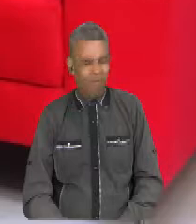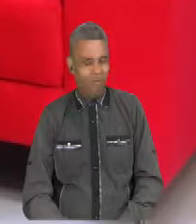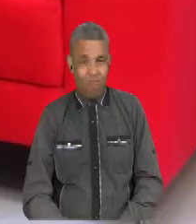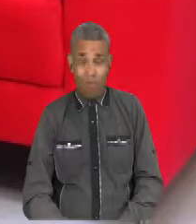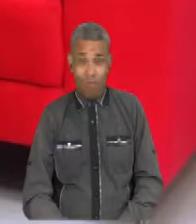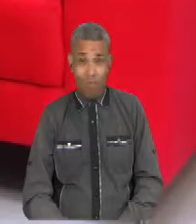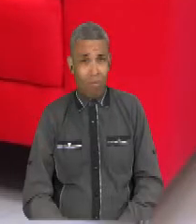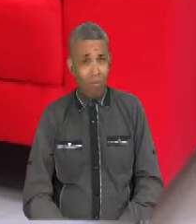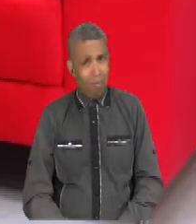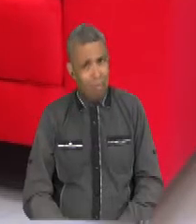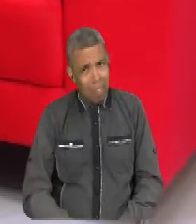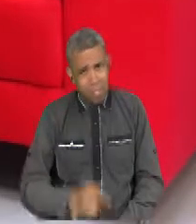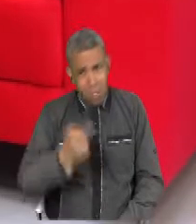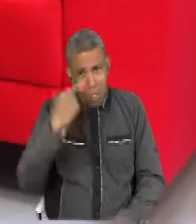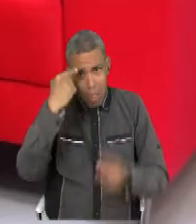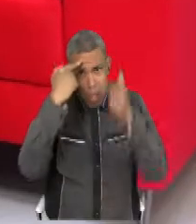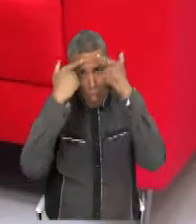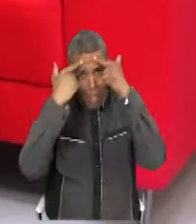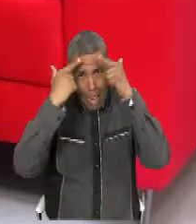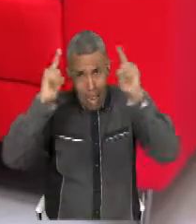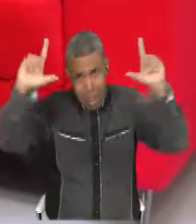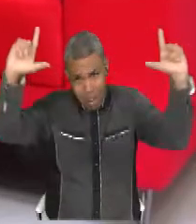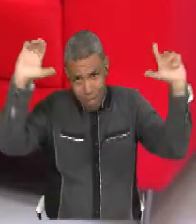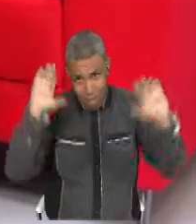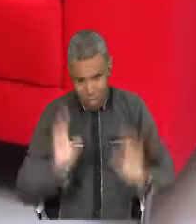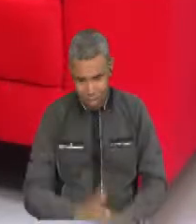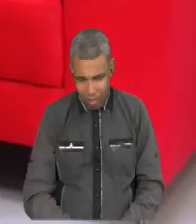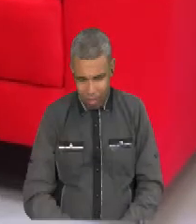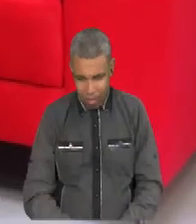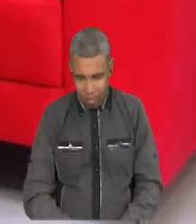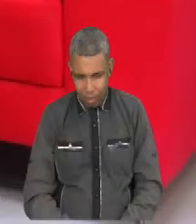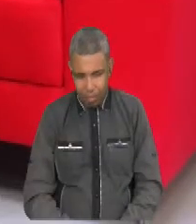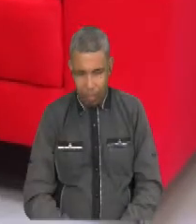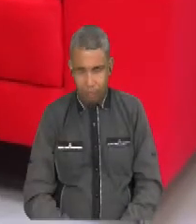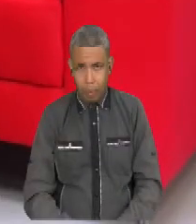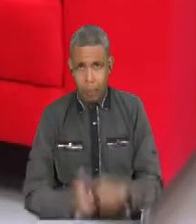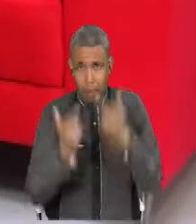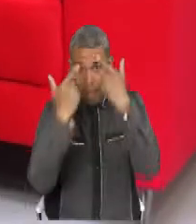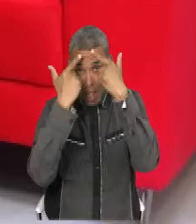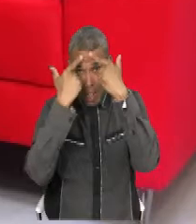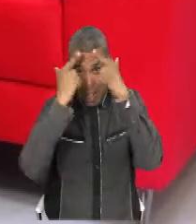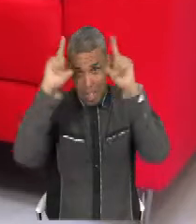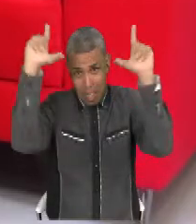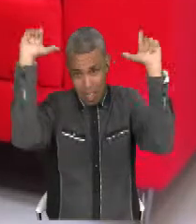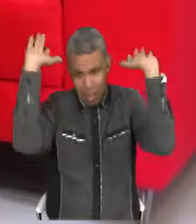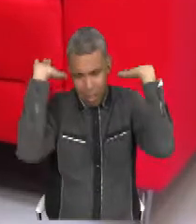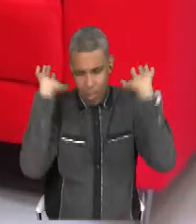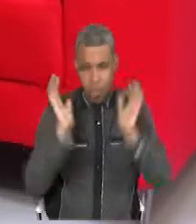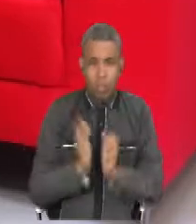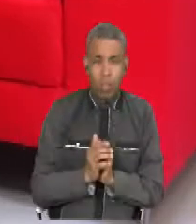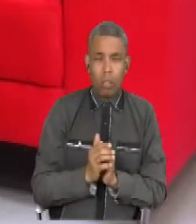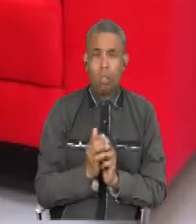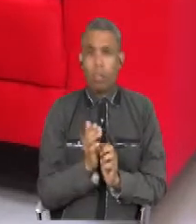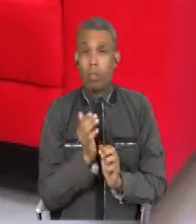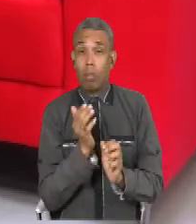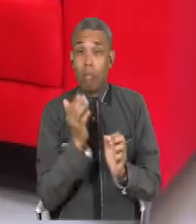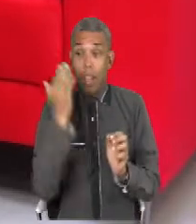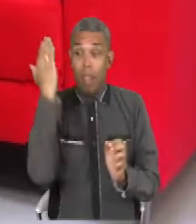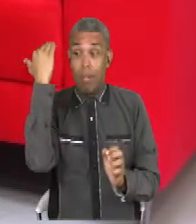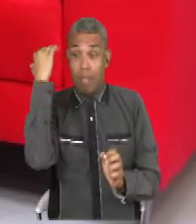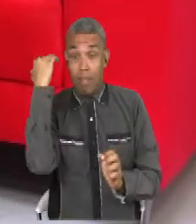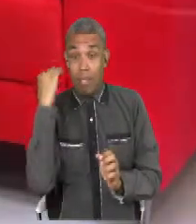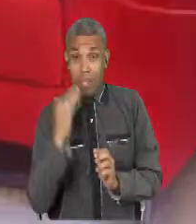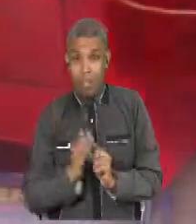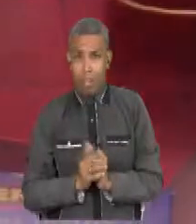Barranca Bermeja pues ha sido un poco difícil. Incluso les comentaba pues la vez pasada que tenía clientes que casi, pues la mayoría de